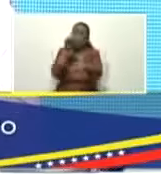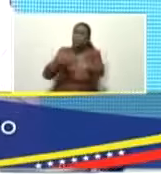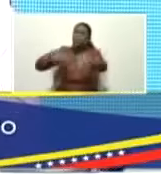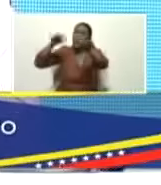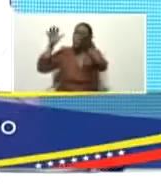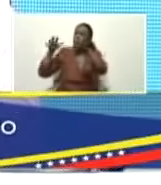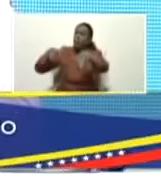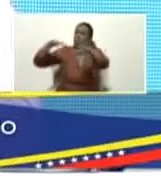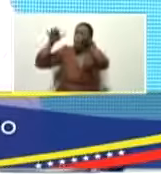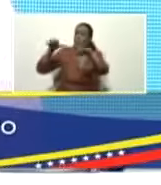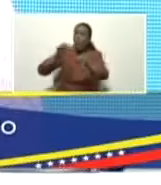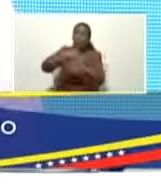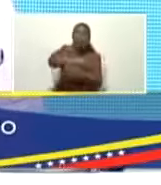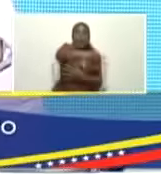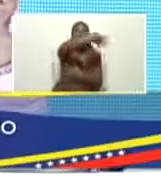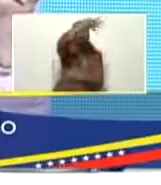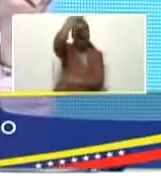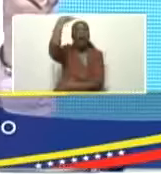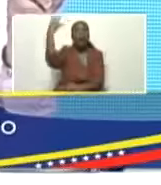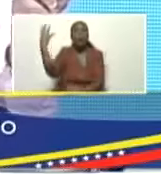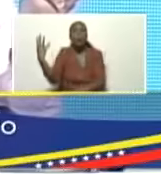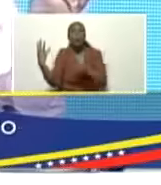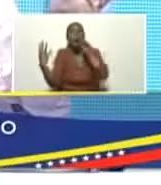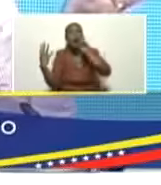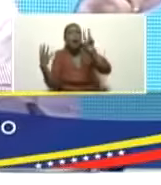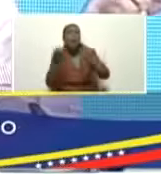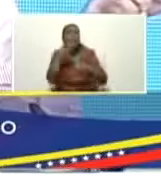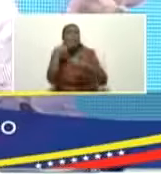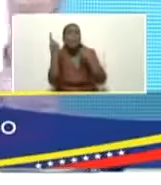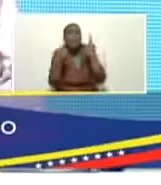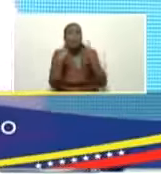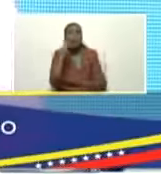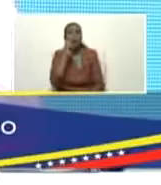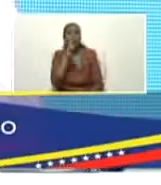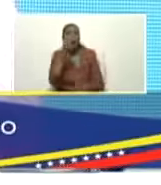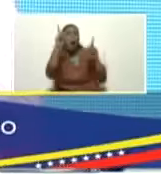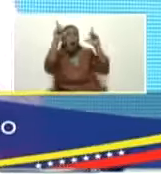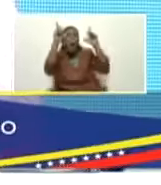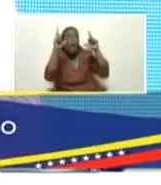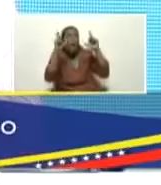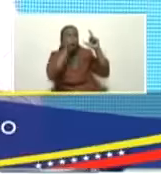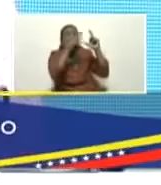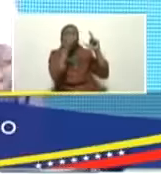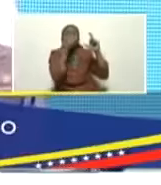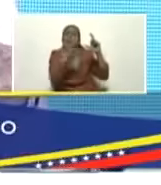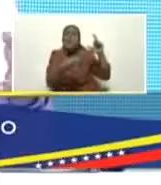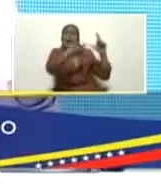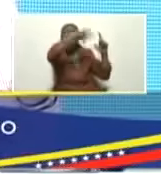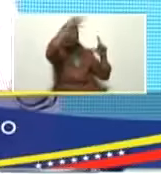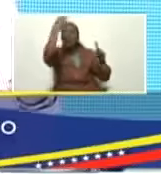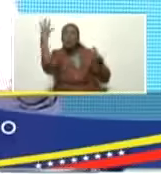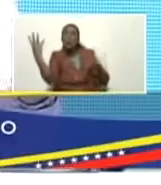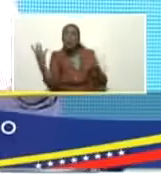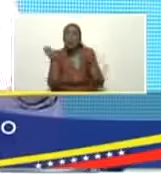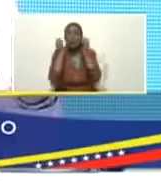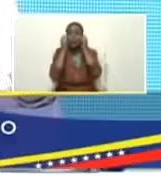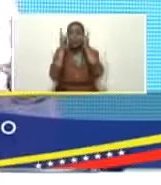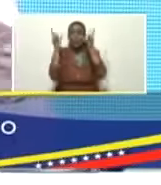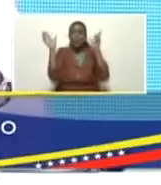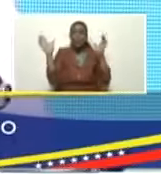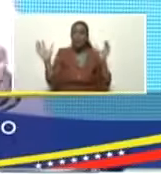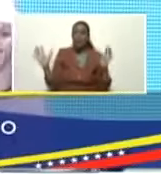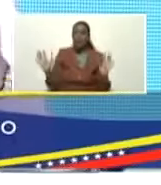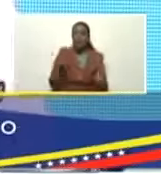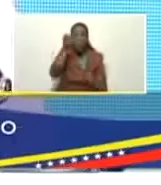Salió un arco iris hermoso. Silita tomó las fotos y luego la sorpresa,